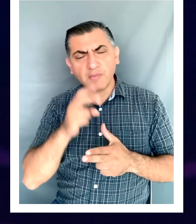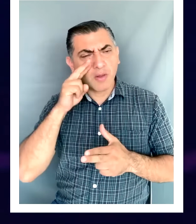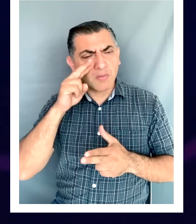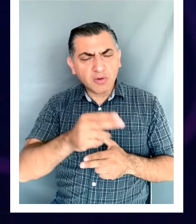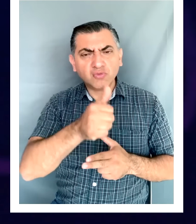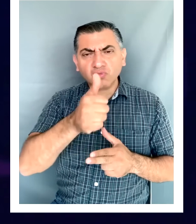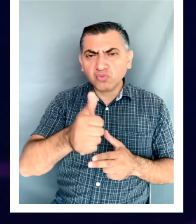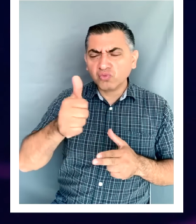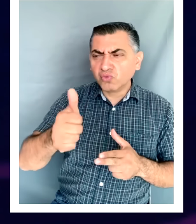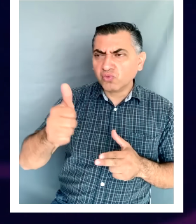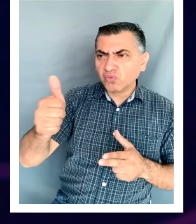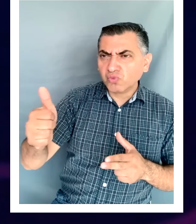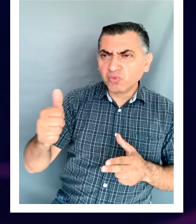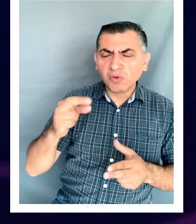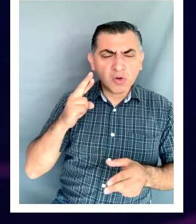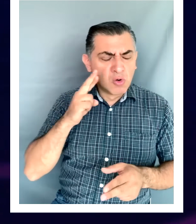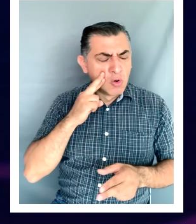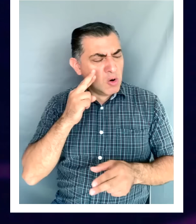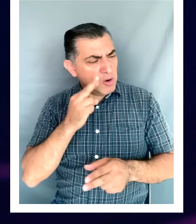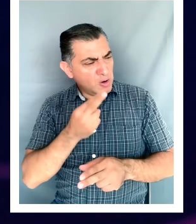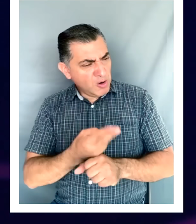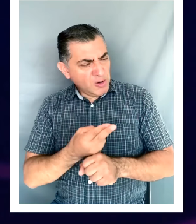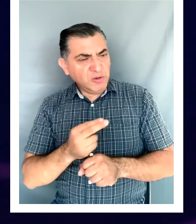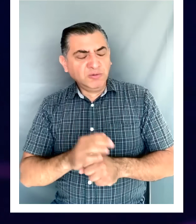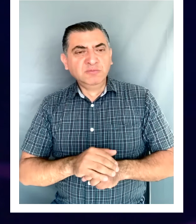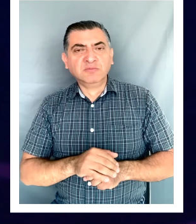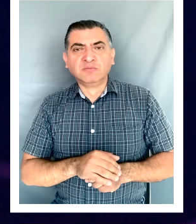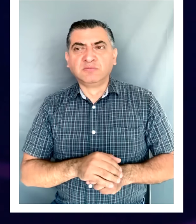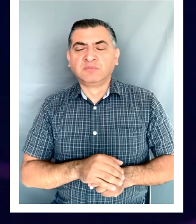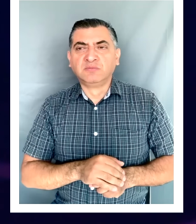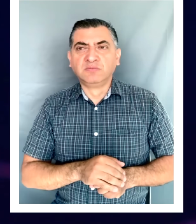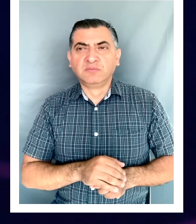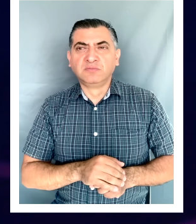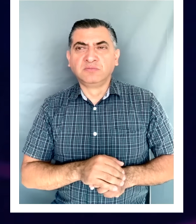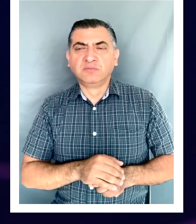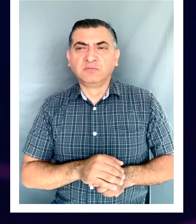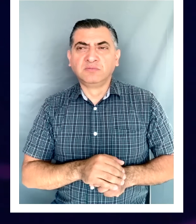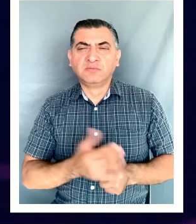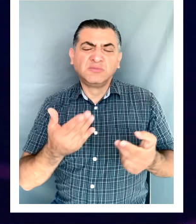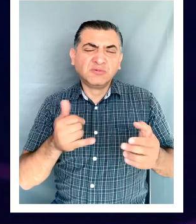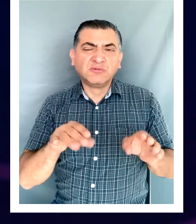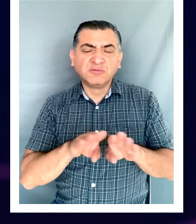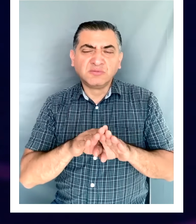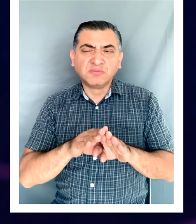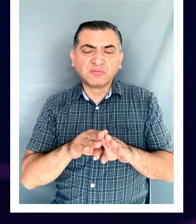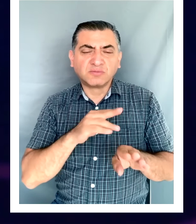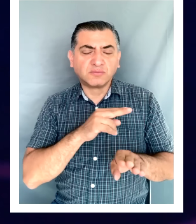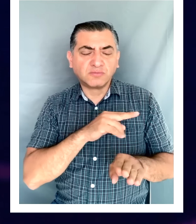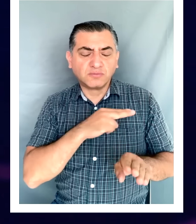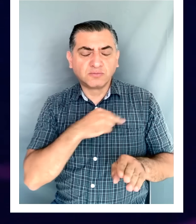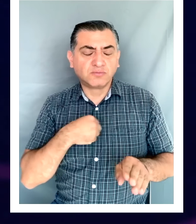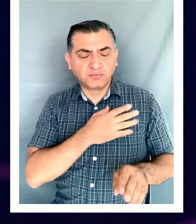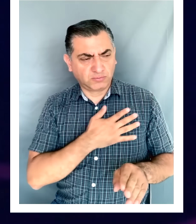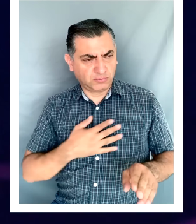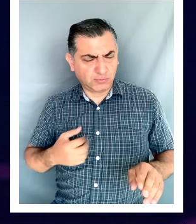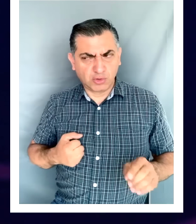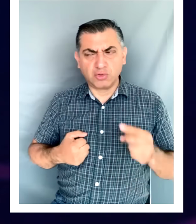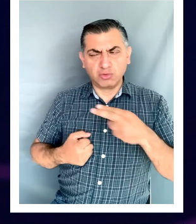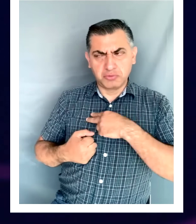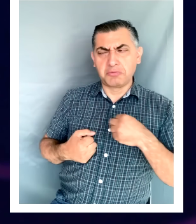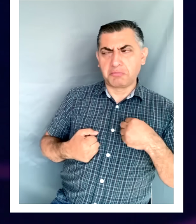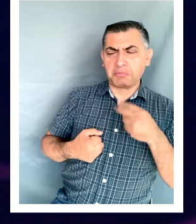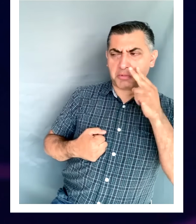nosotros nuestra responsabilidad porque en segundo lugar entendiendo que independientemente de como vivan nuestros hijos nosotros